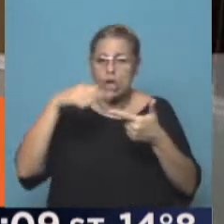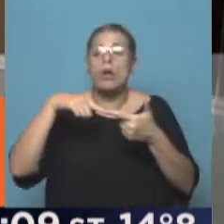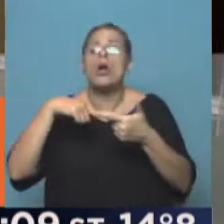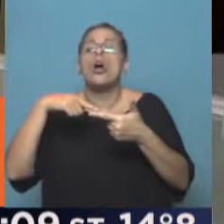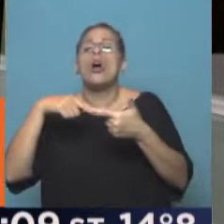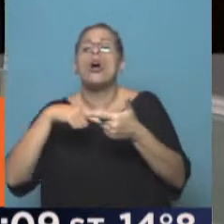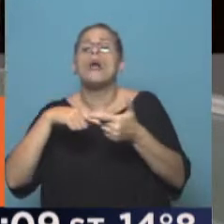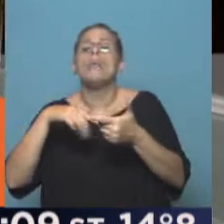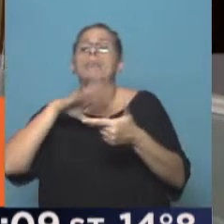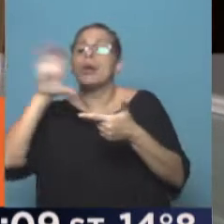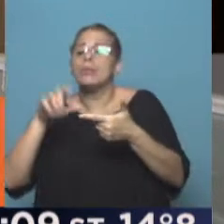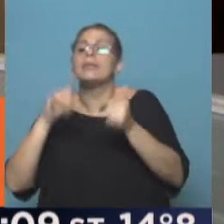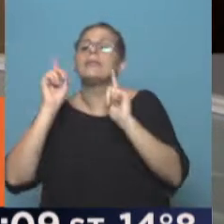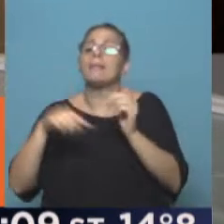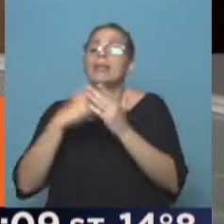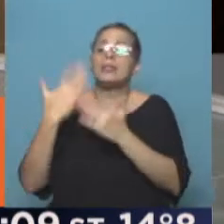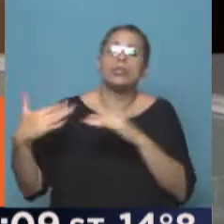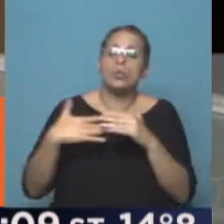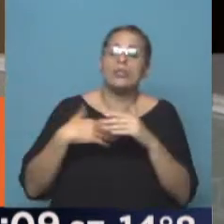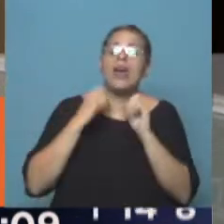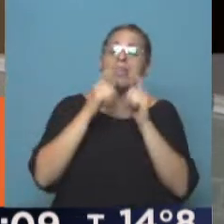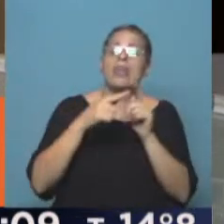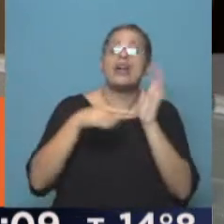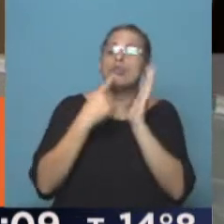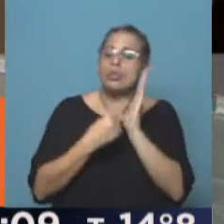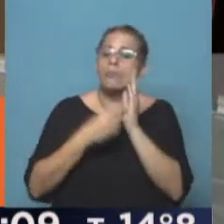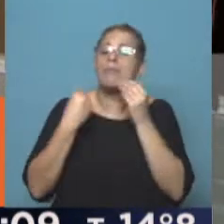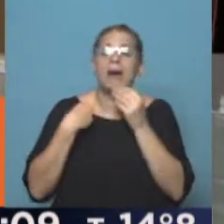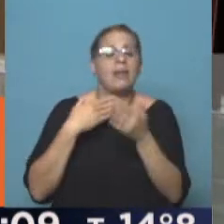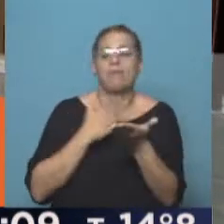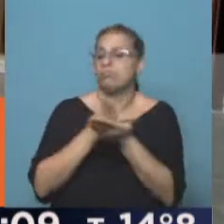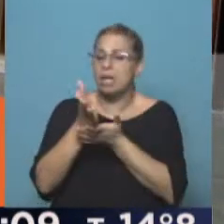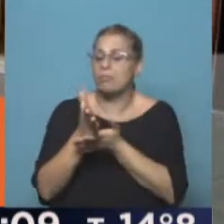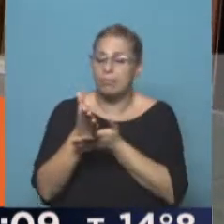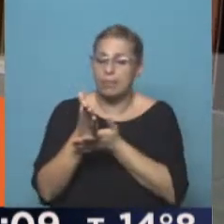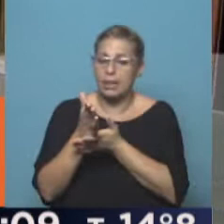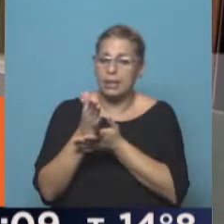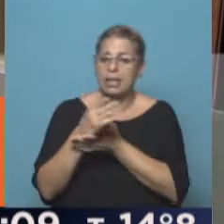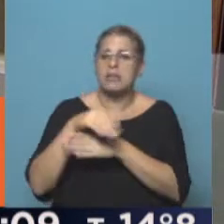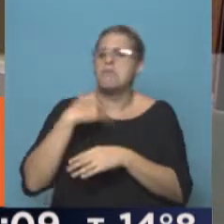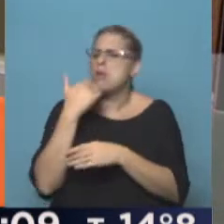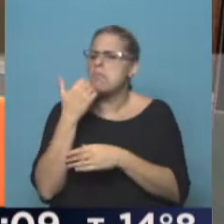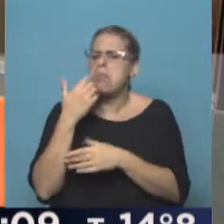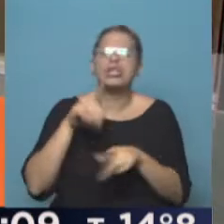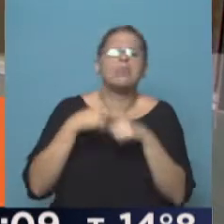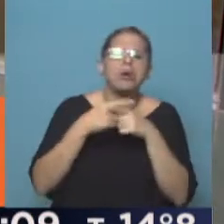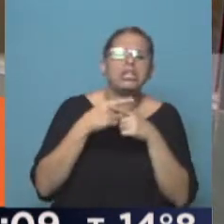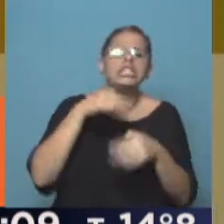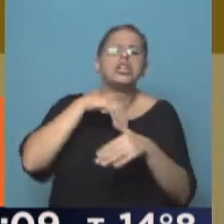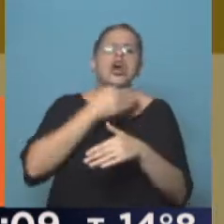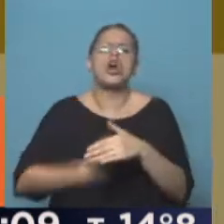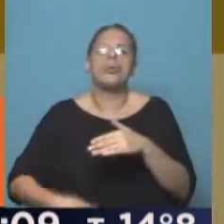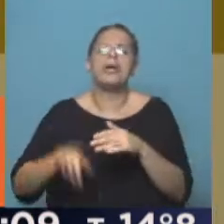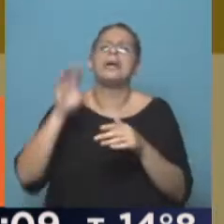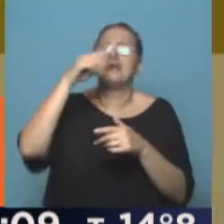es establecer normas leyes e instituciones que funcionen para siempre cualquiera sea el color político de que el gobierno de la nación la ciudad de la